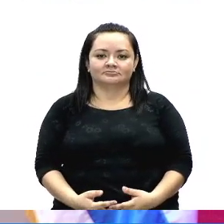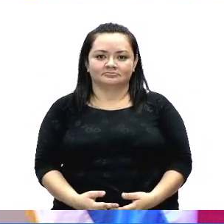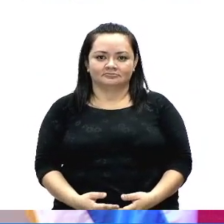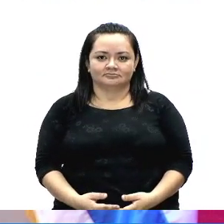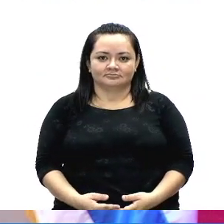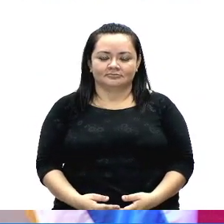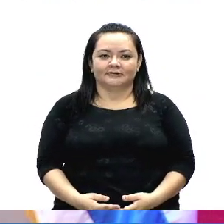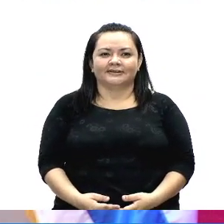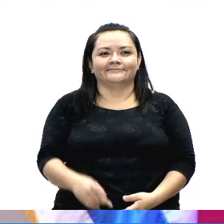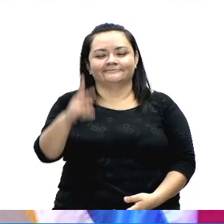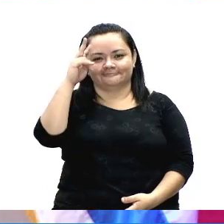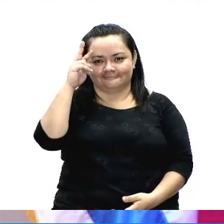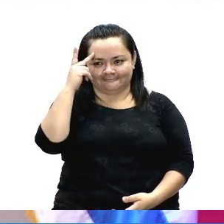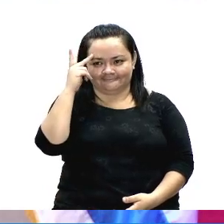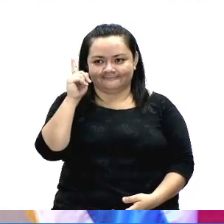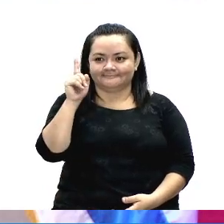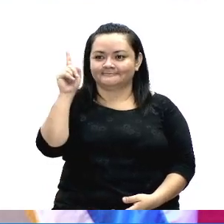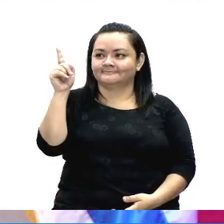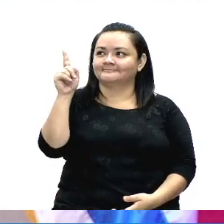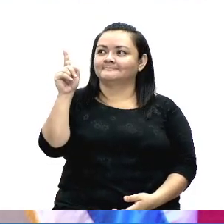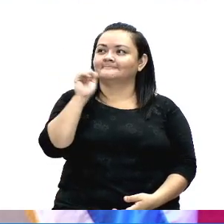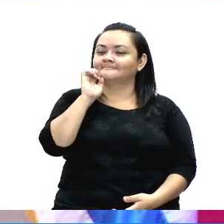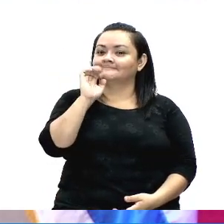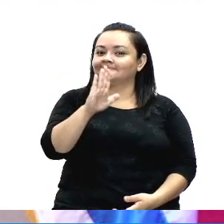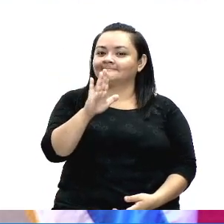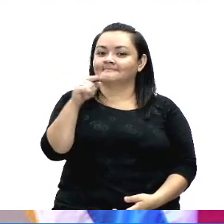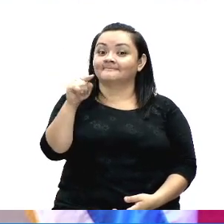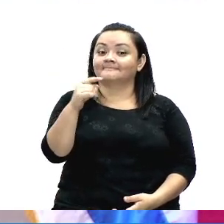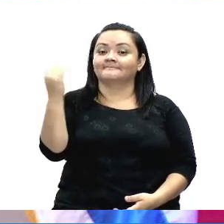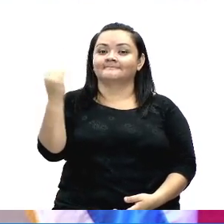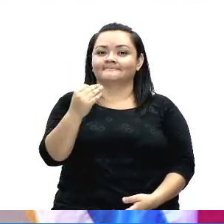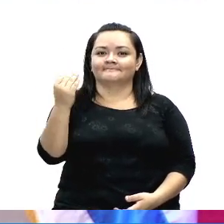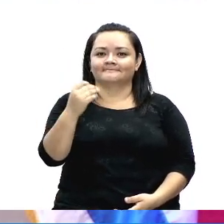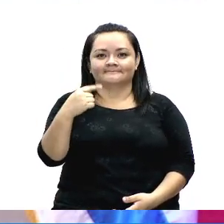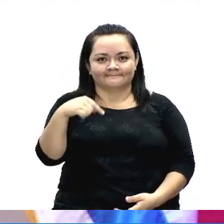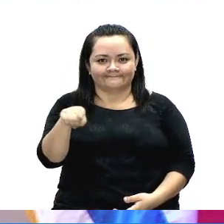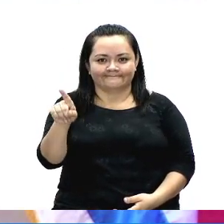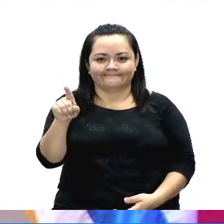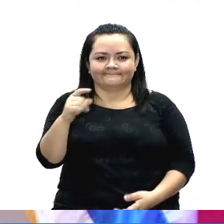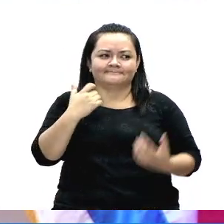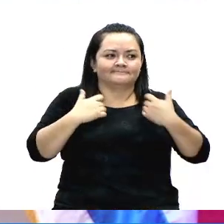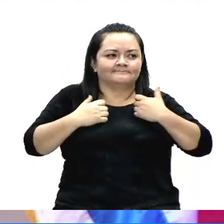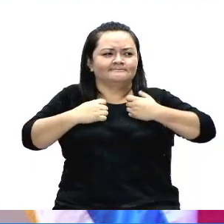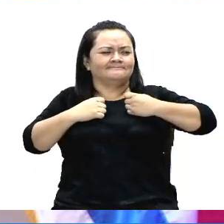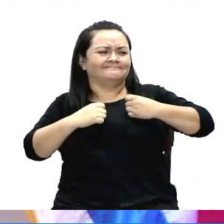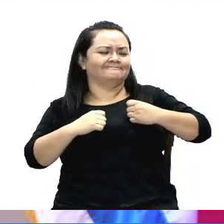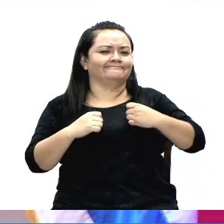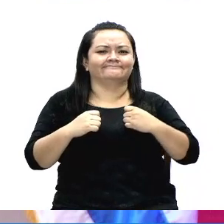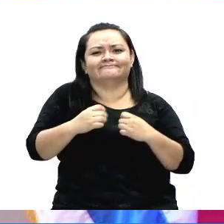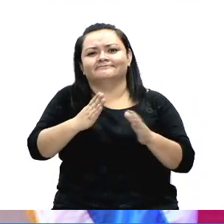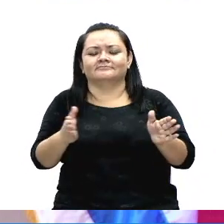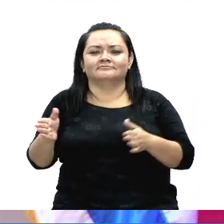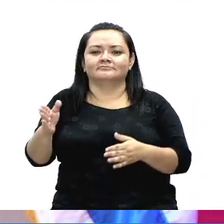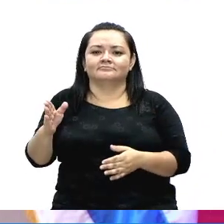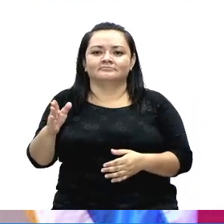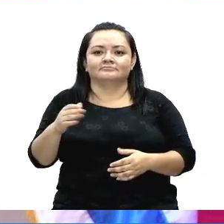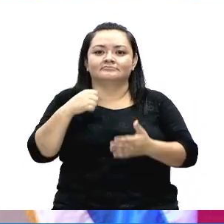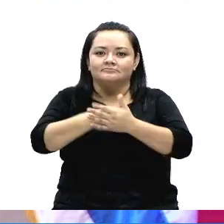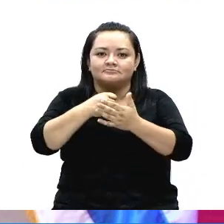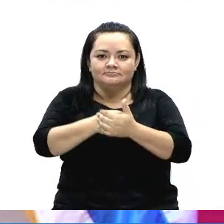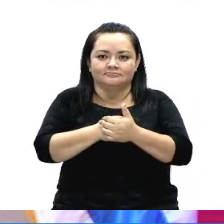que te quiere decir dios qué vas a tener que ir acomodando te a la situación que vas enfrentando